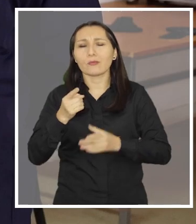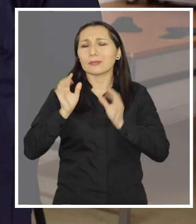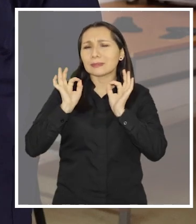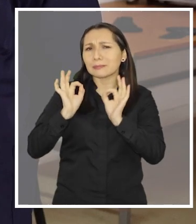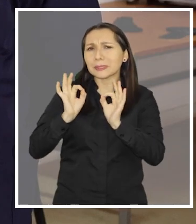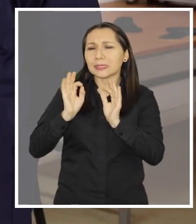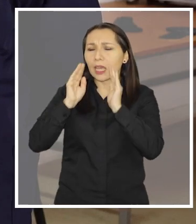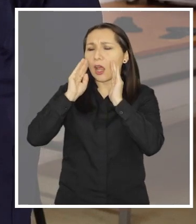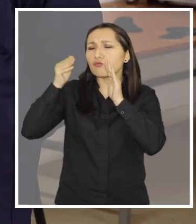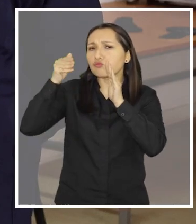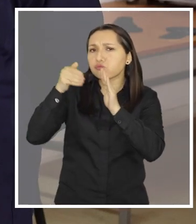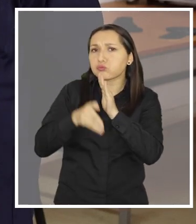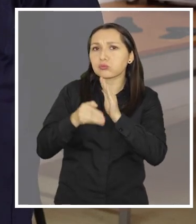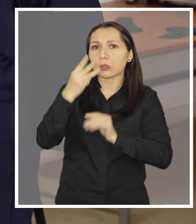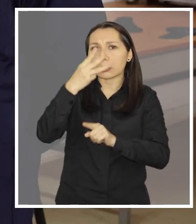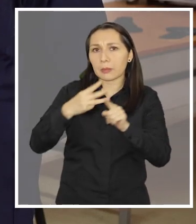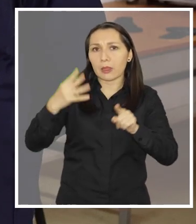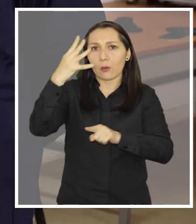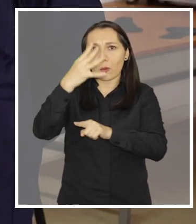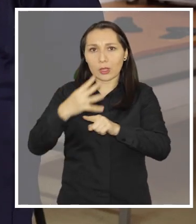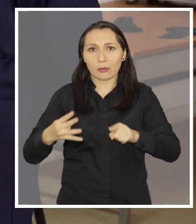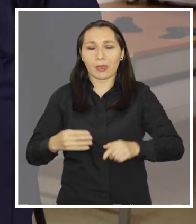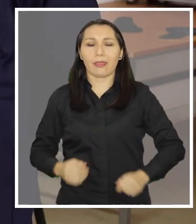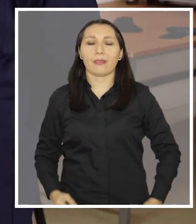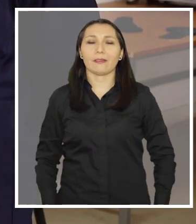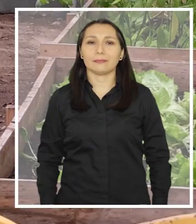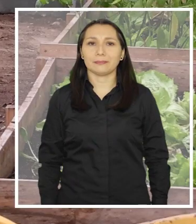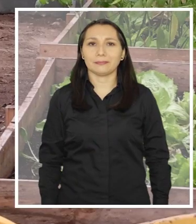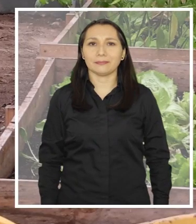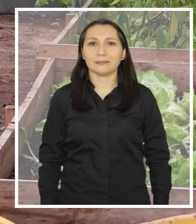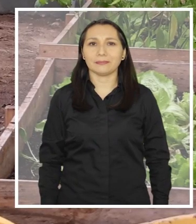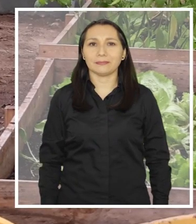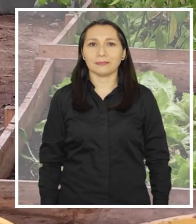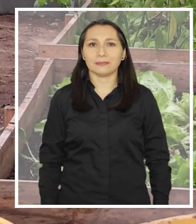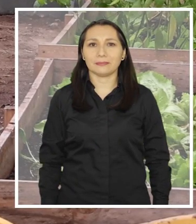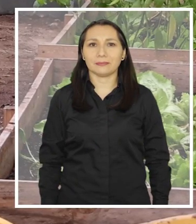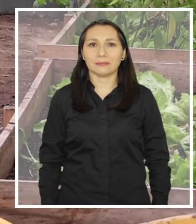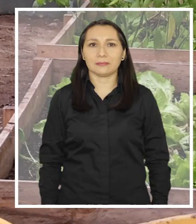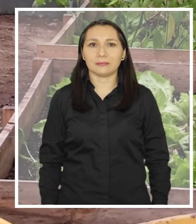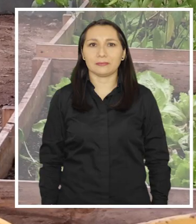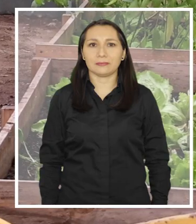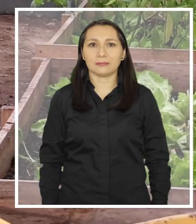para especializarse tercero y cuarto medio.